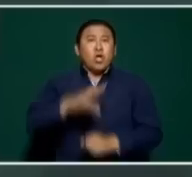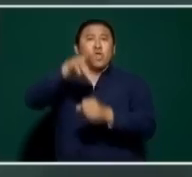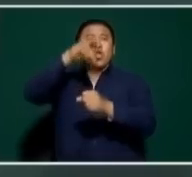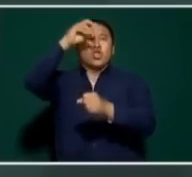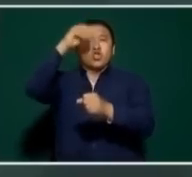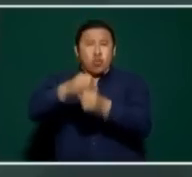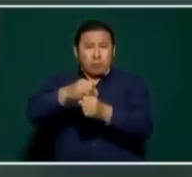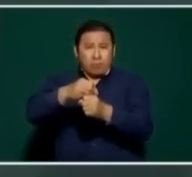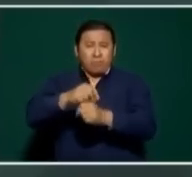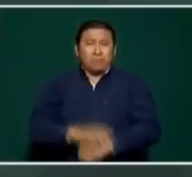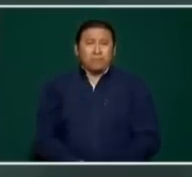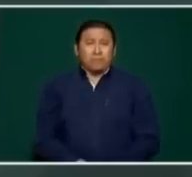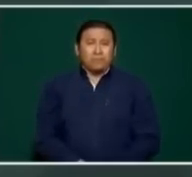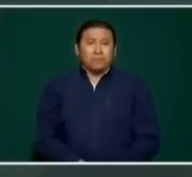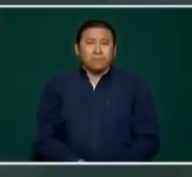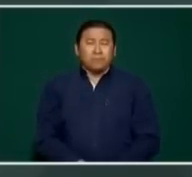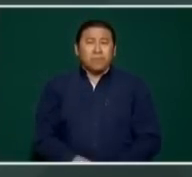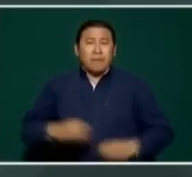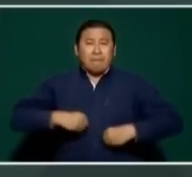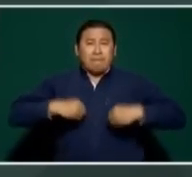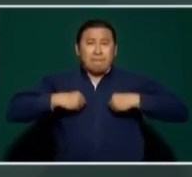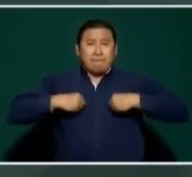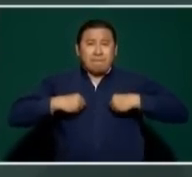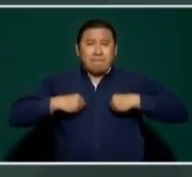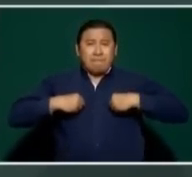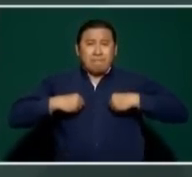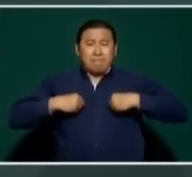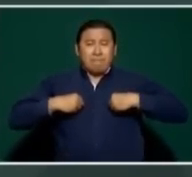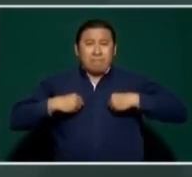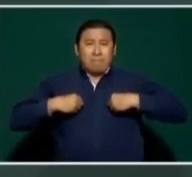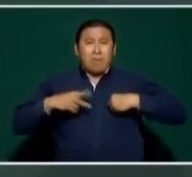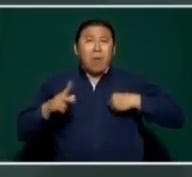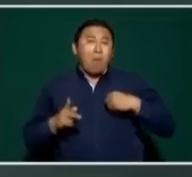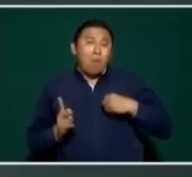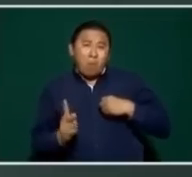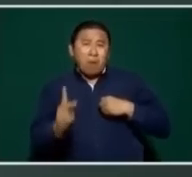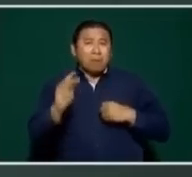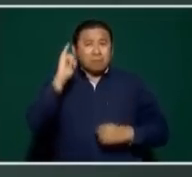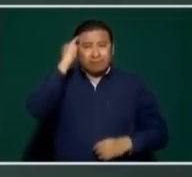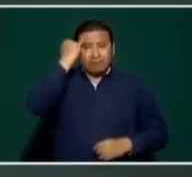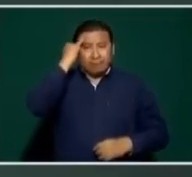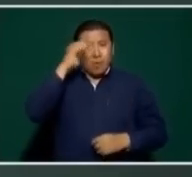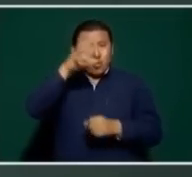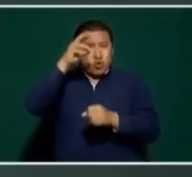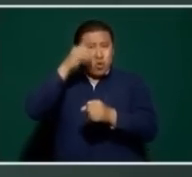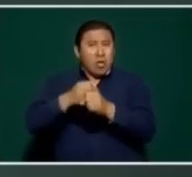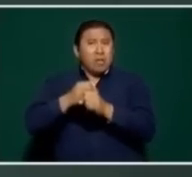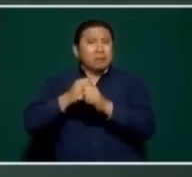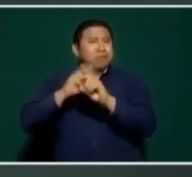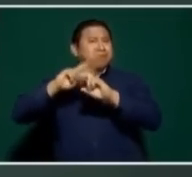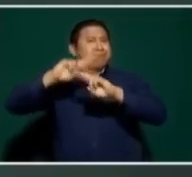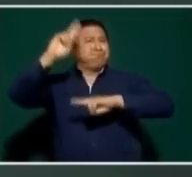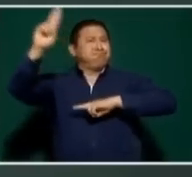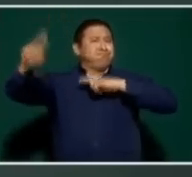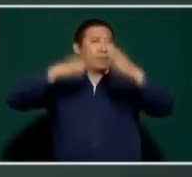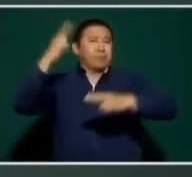todos los que viven en pueblos indígenas, todos, es universal.